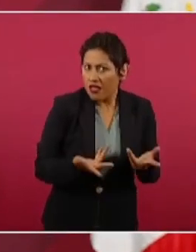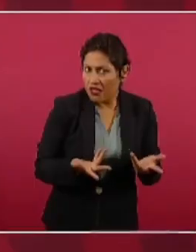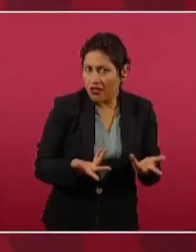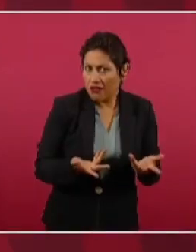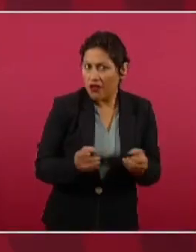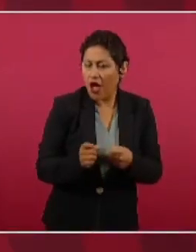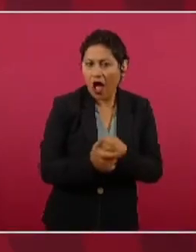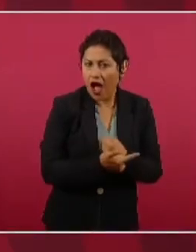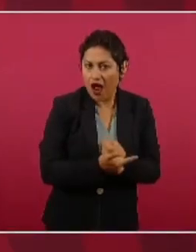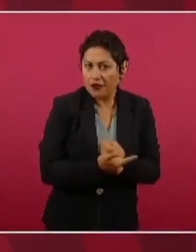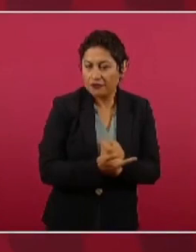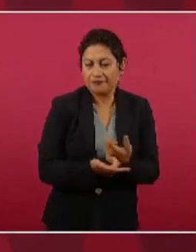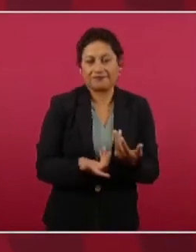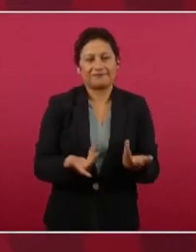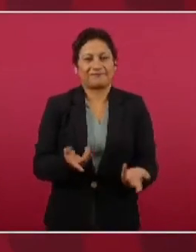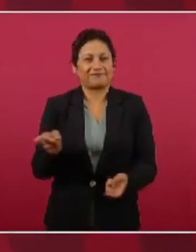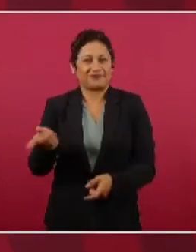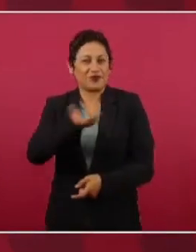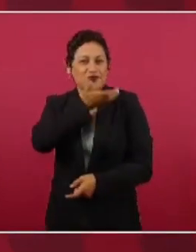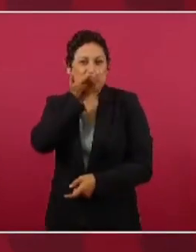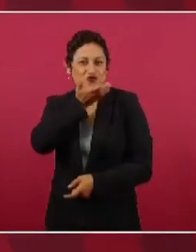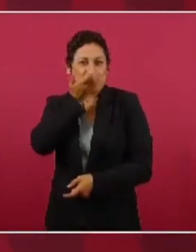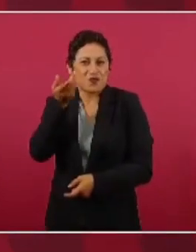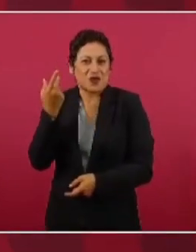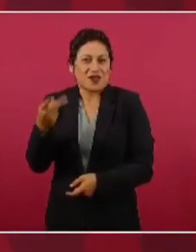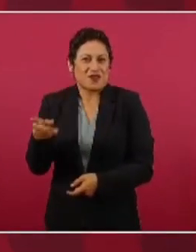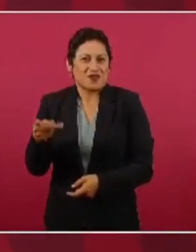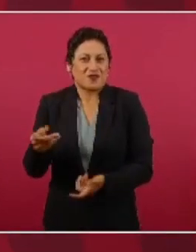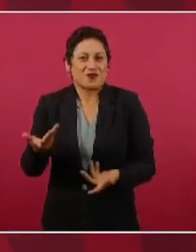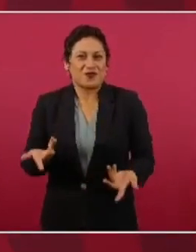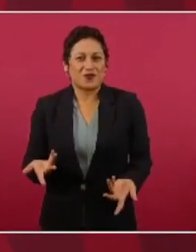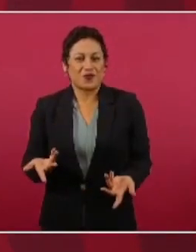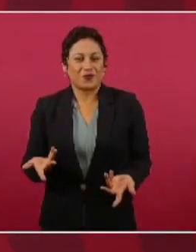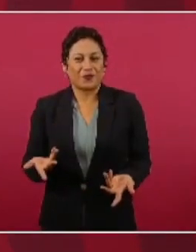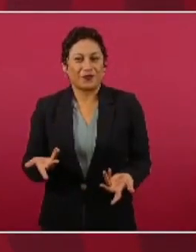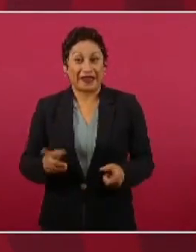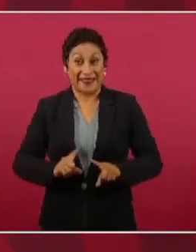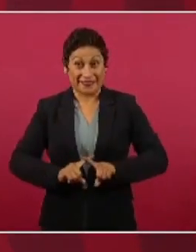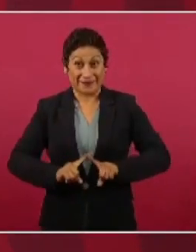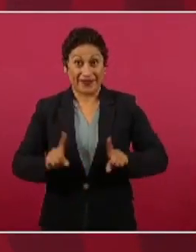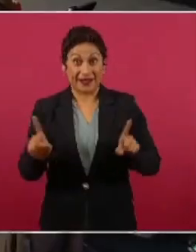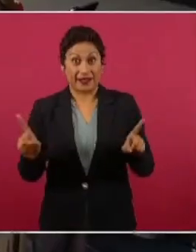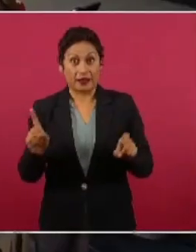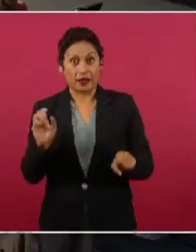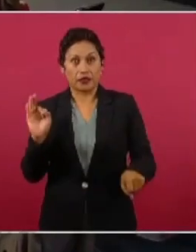No es la defensa de la libertad de expresión,